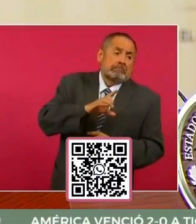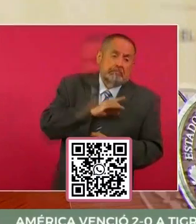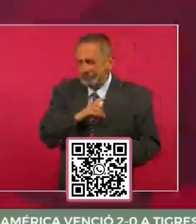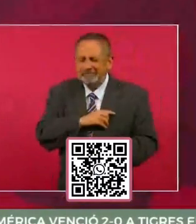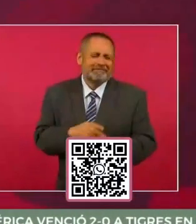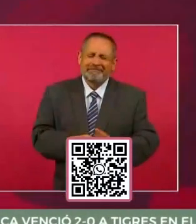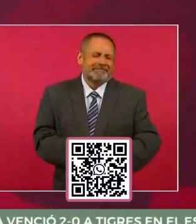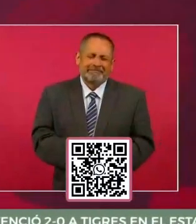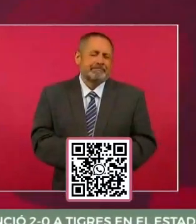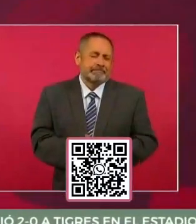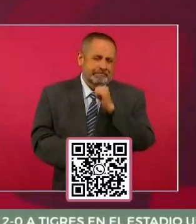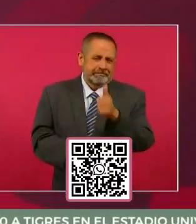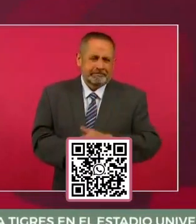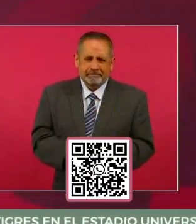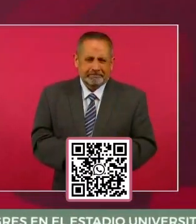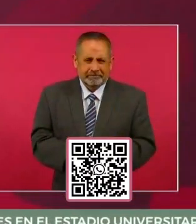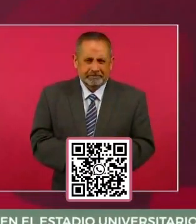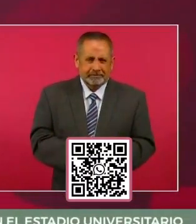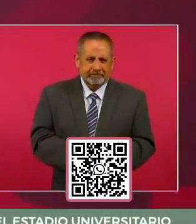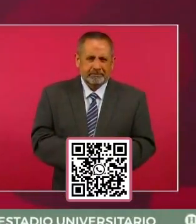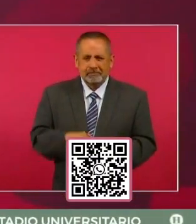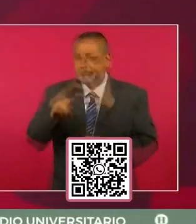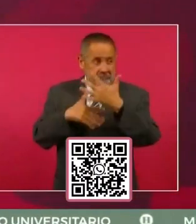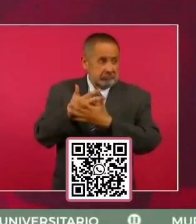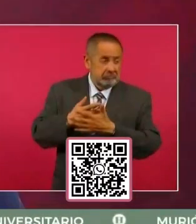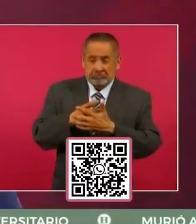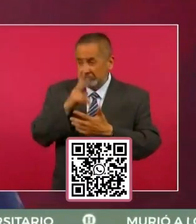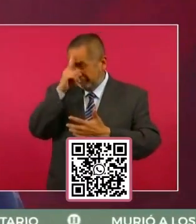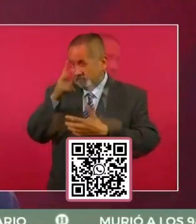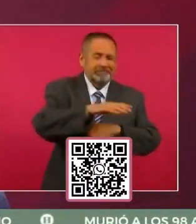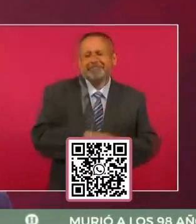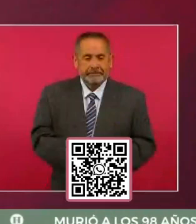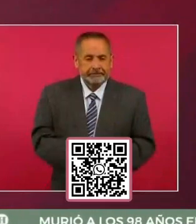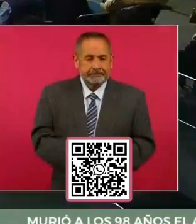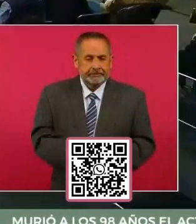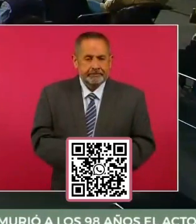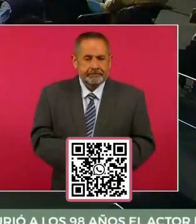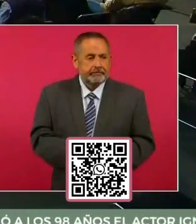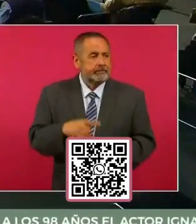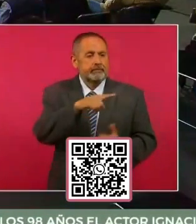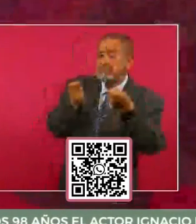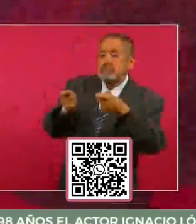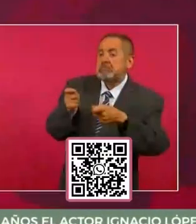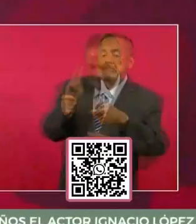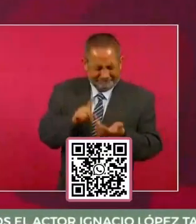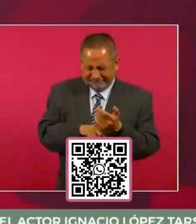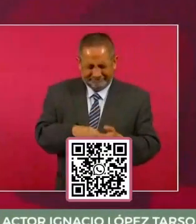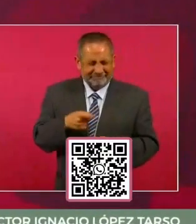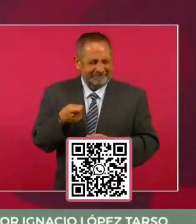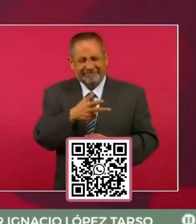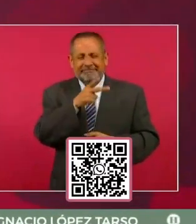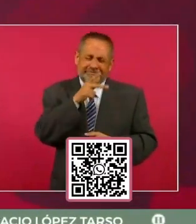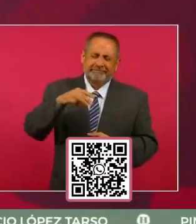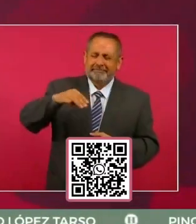No es que haya la realidad esta de violencia que usted menciona. No, es manipulación, pura y